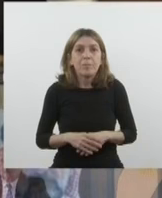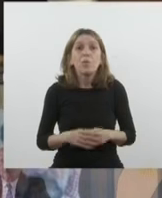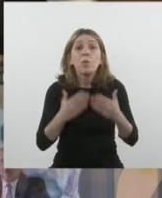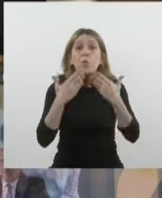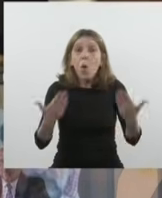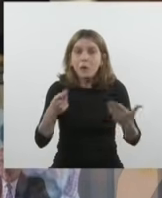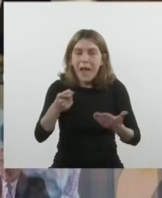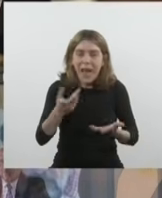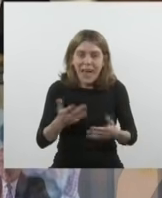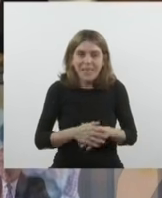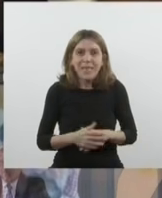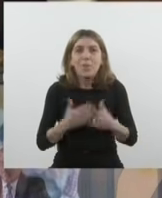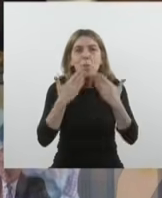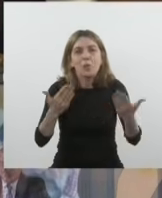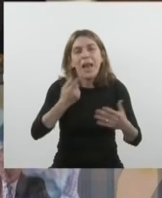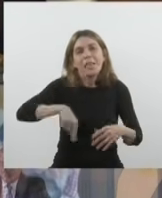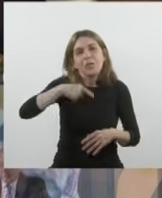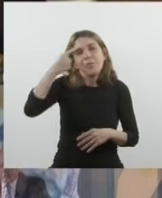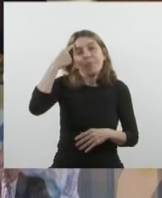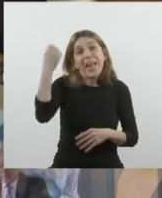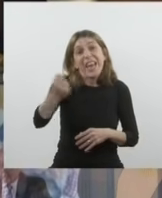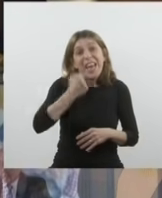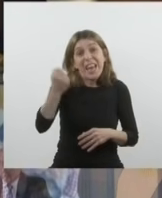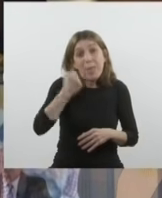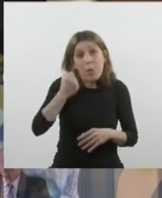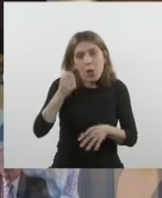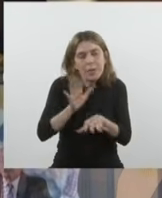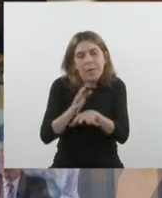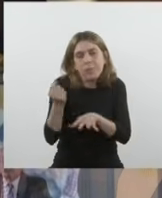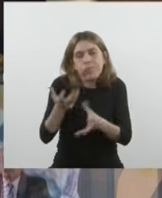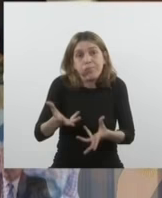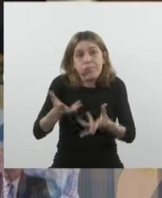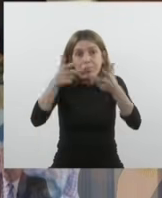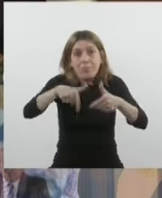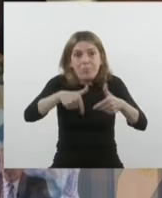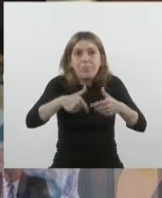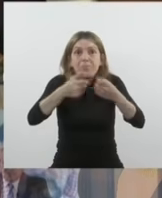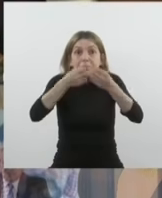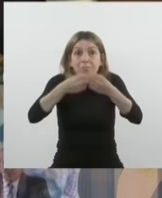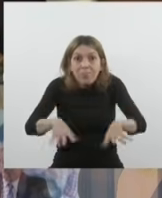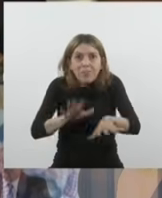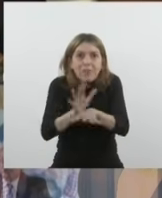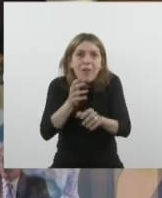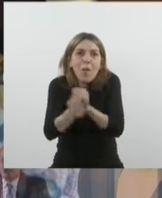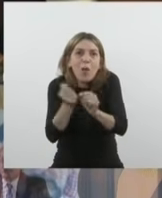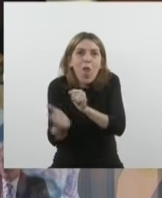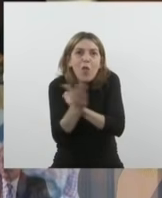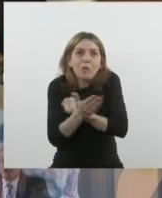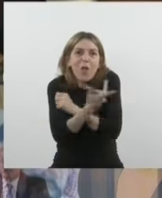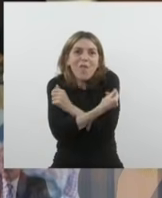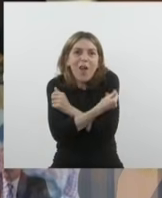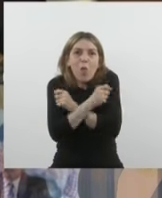érase el efector consideramos con un importante y como emblemático es el lanzamiento de la producción de la vacuna nuestra vacuna en argentina